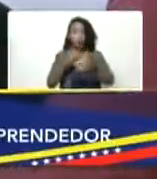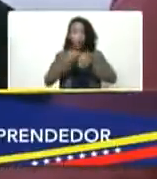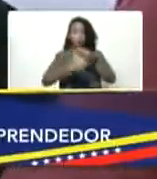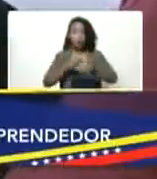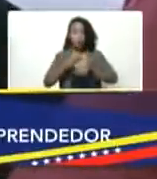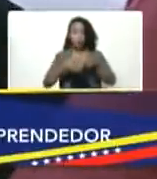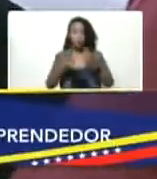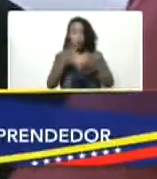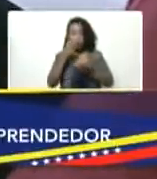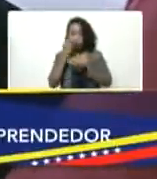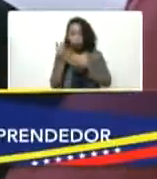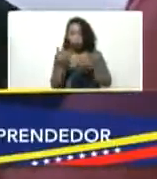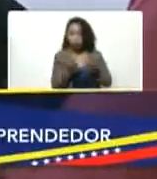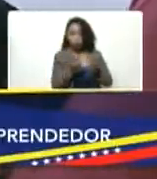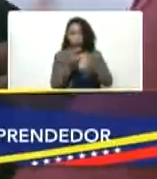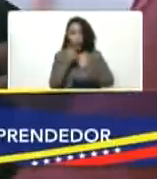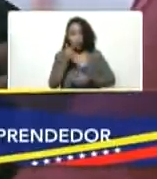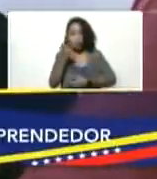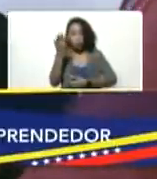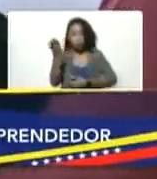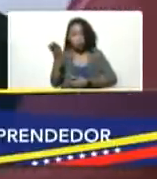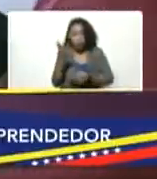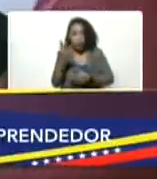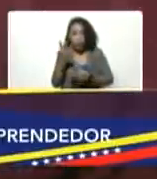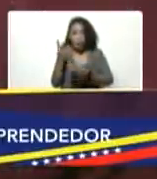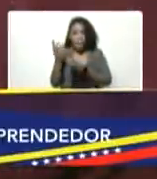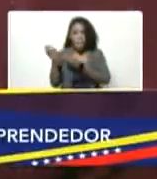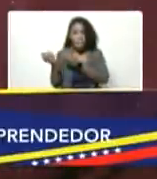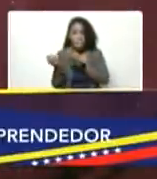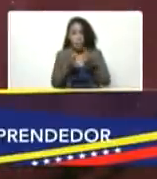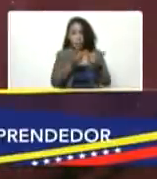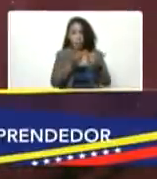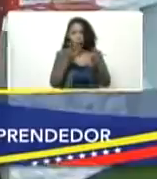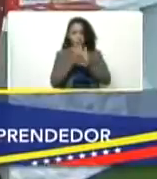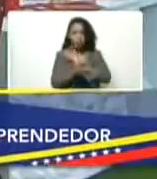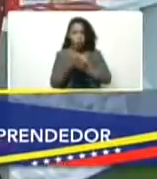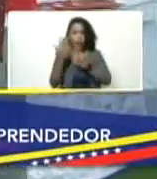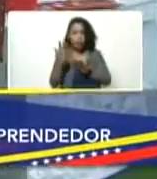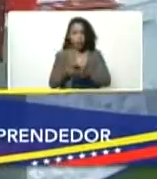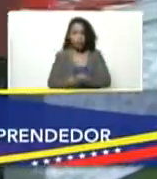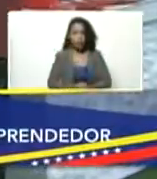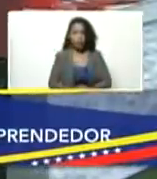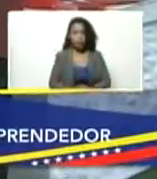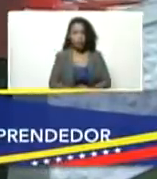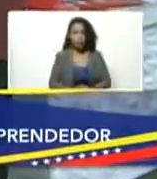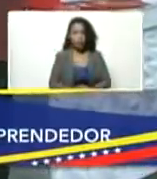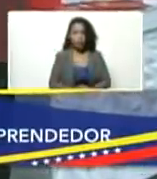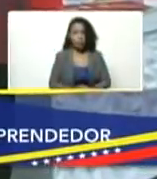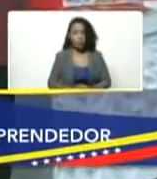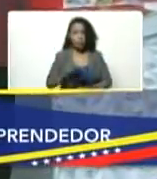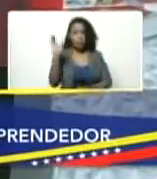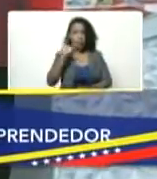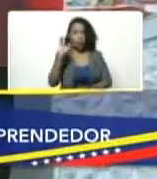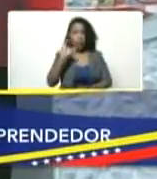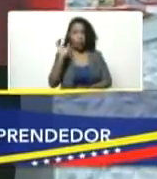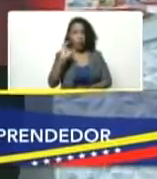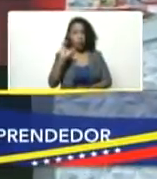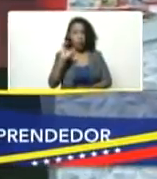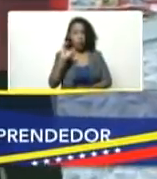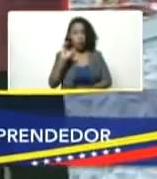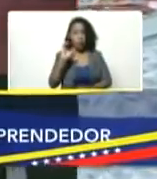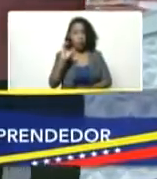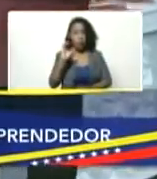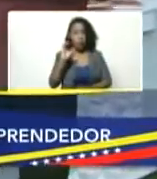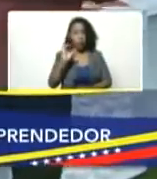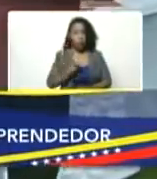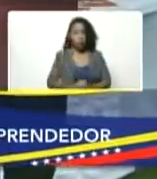Está cordialmente invitado, además decirle, presidente. Bueno, para allá vamos. Echar una escapada, ¿ok? Nuestro nombre es Escápate de Caracas, en Caracas. En